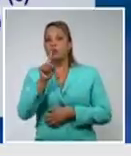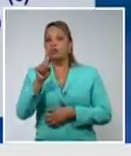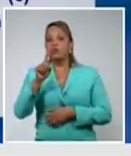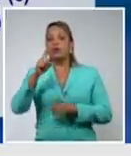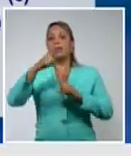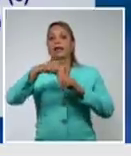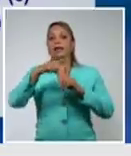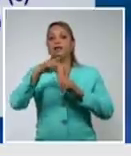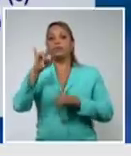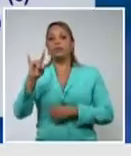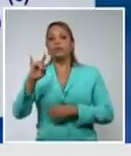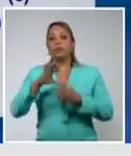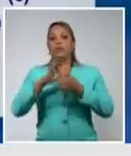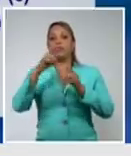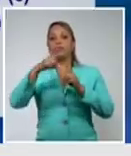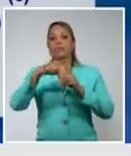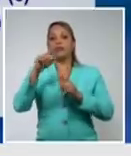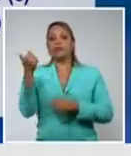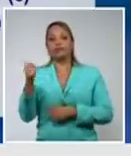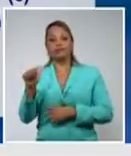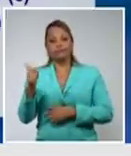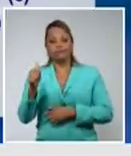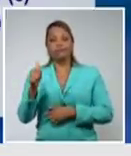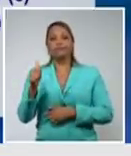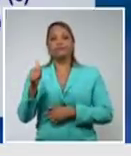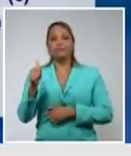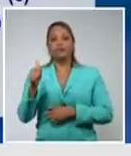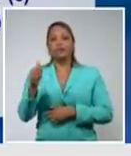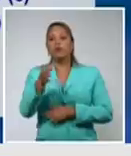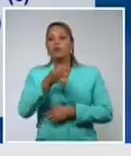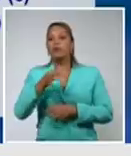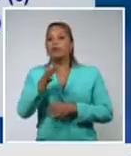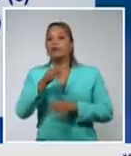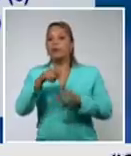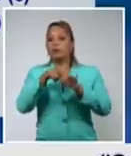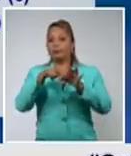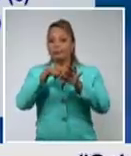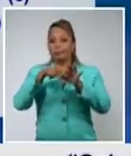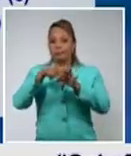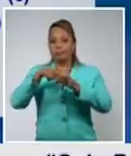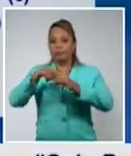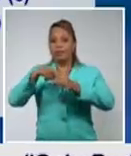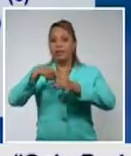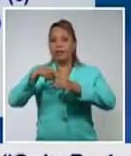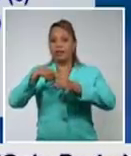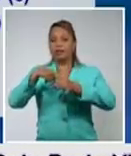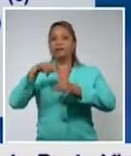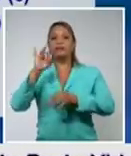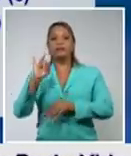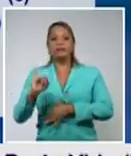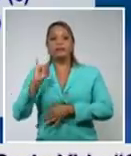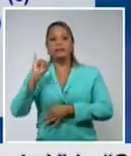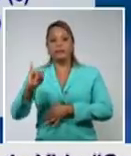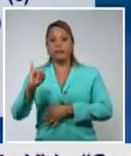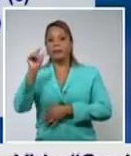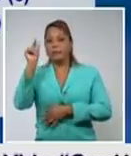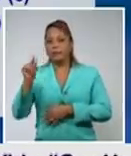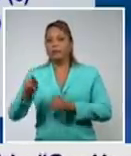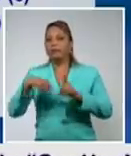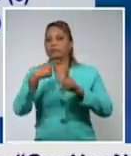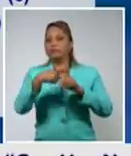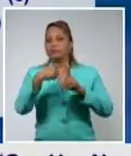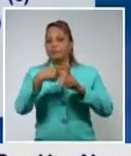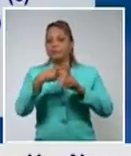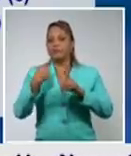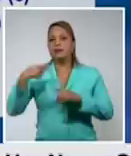9, Guantánamo 10, el municipio especial Isla de la Juventud con 6 casos diagnosticados ayer y